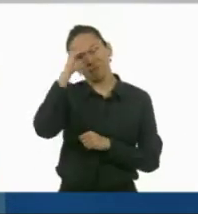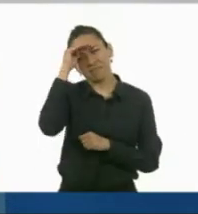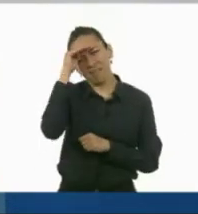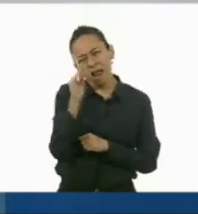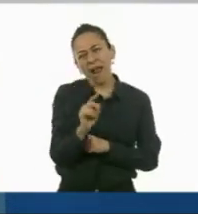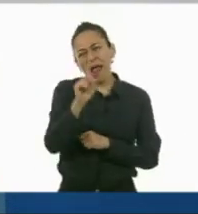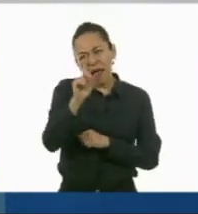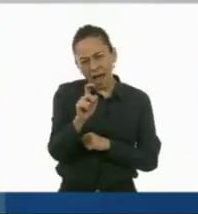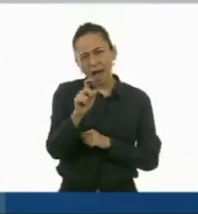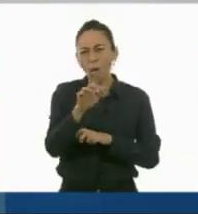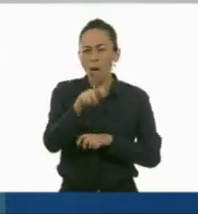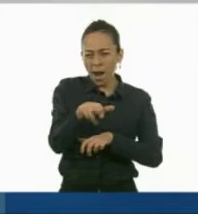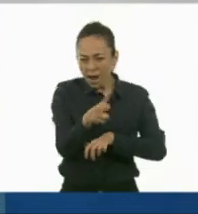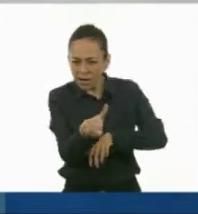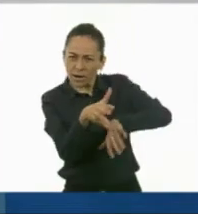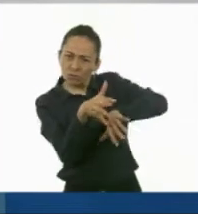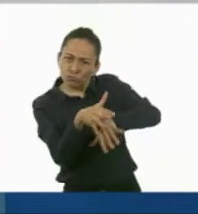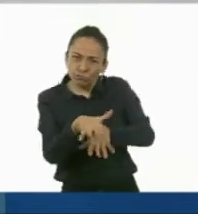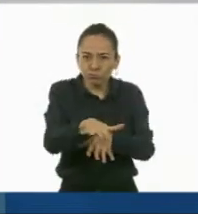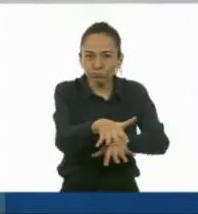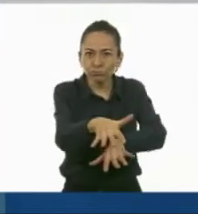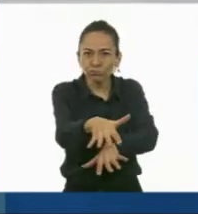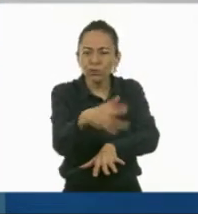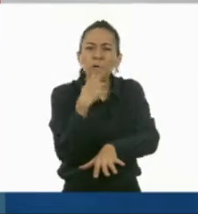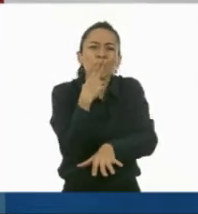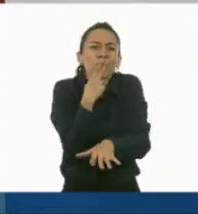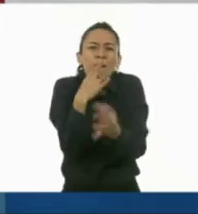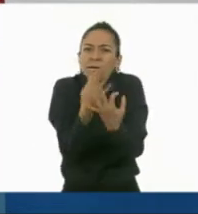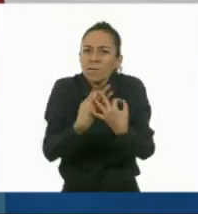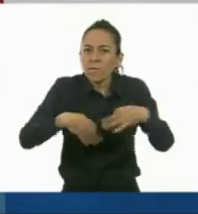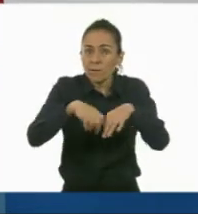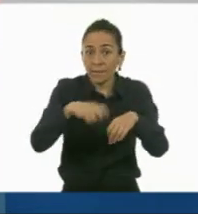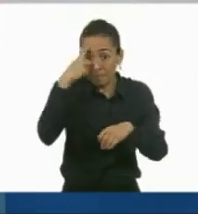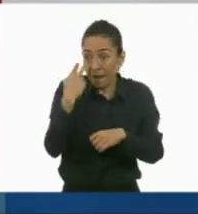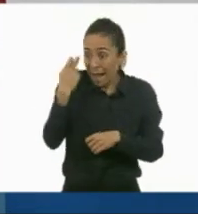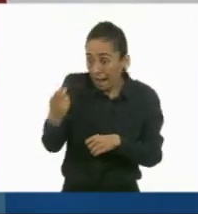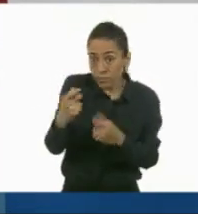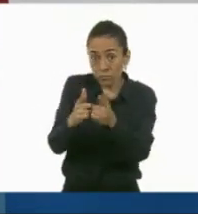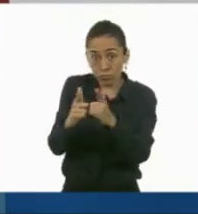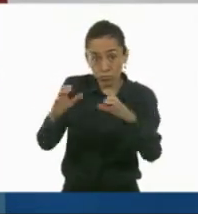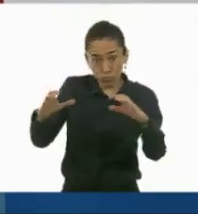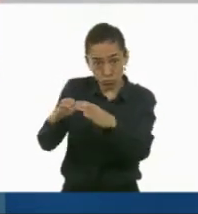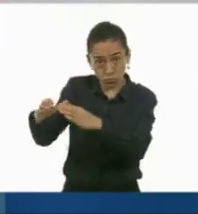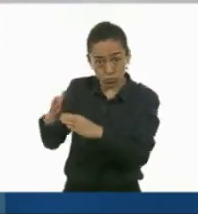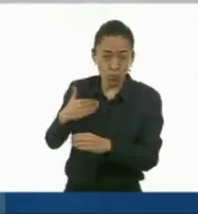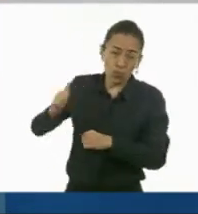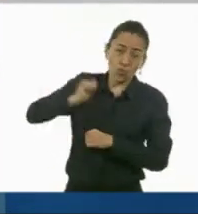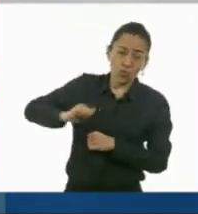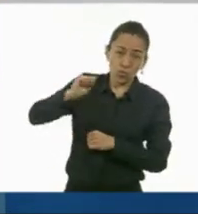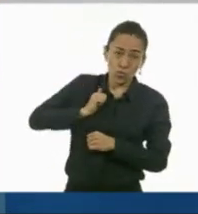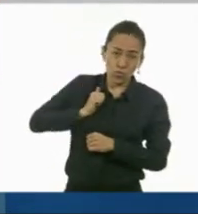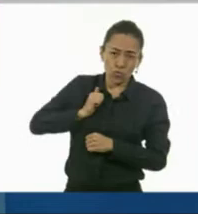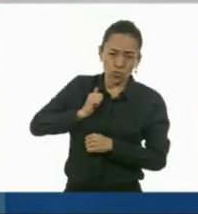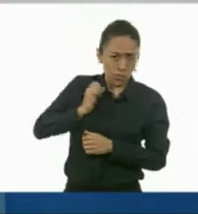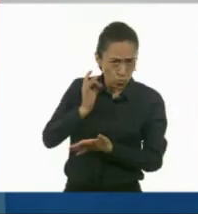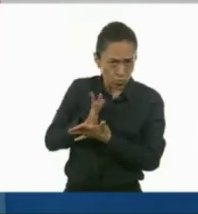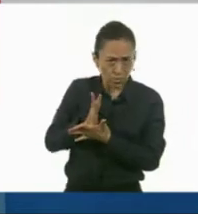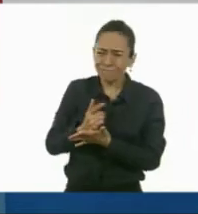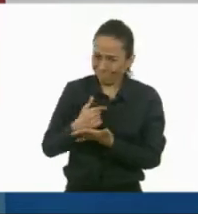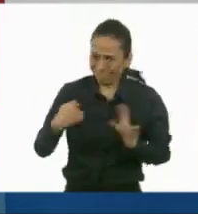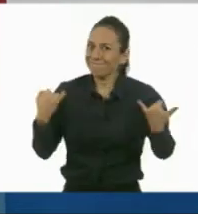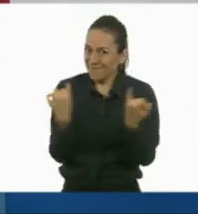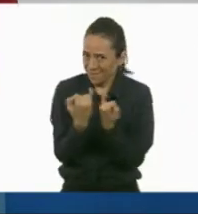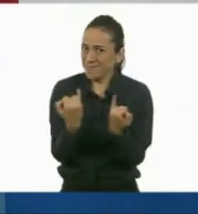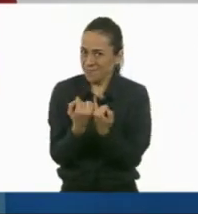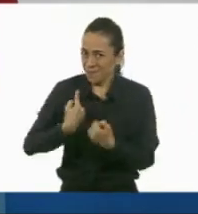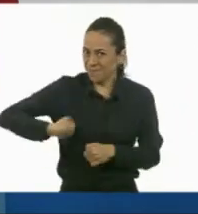solamente para estas civilizaciones, sino también para nosotros. Por ejemplo, piensen ustedes en